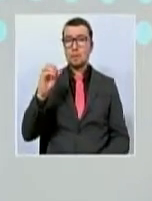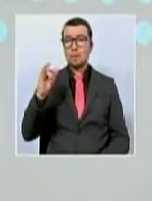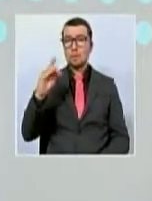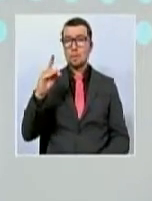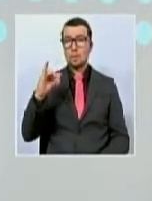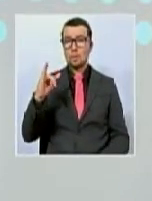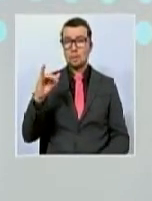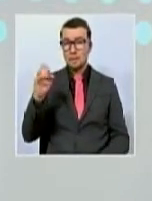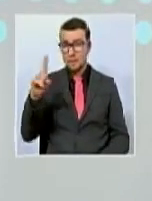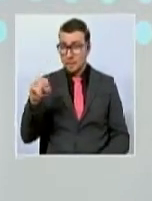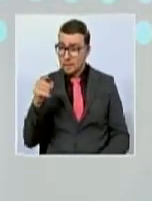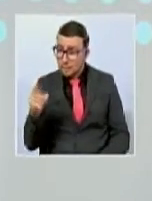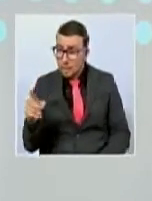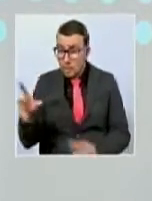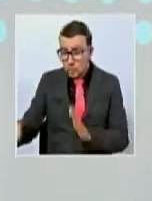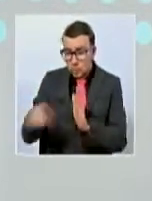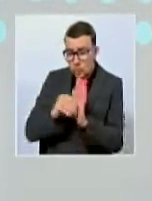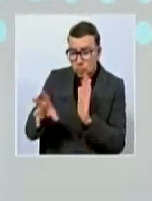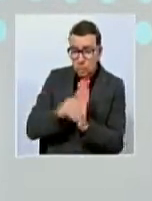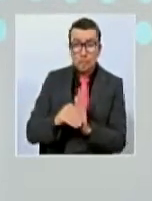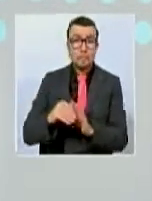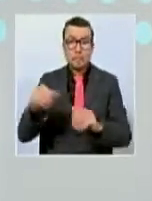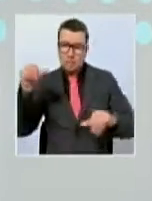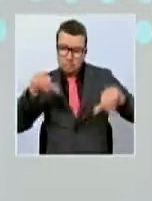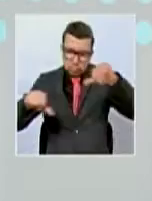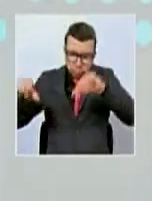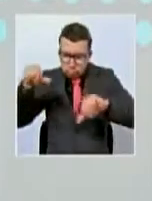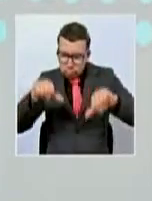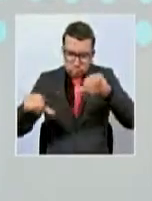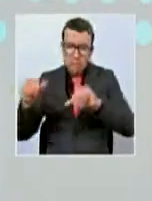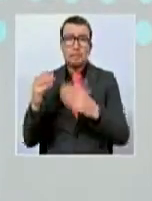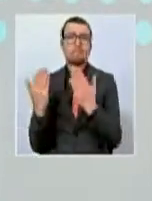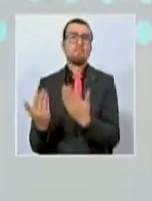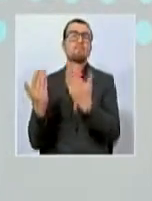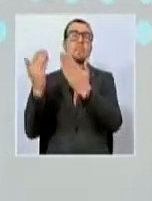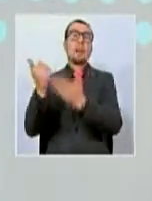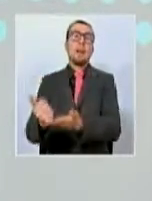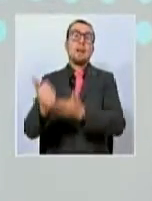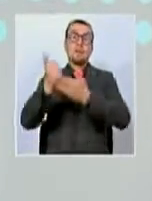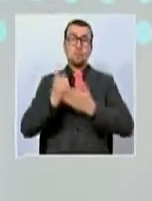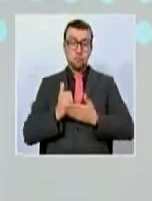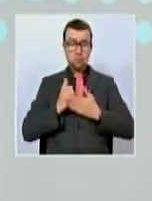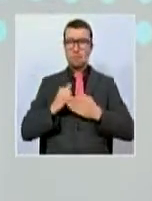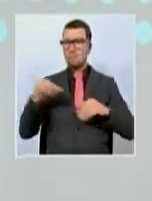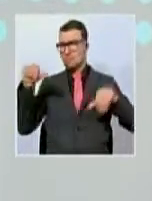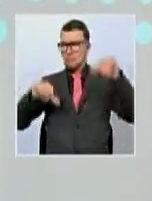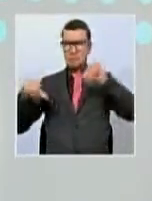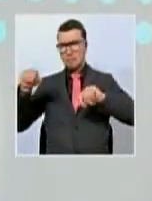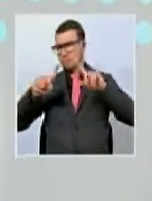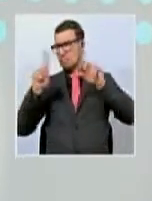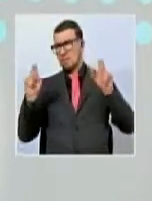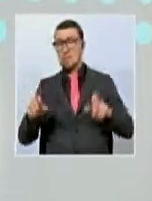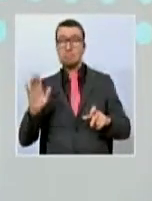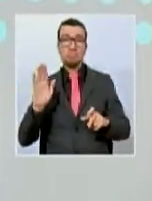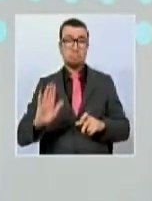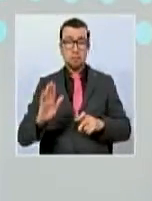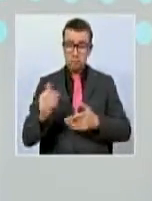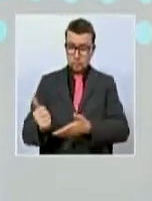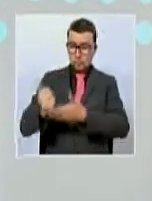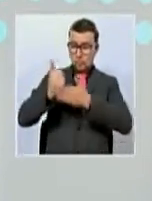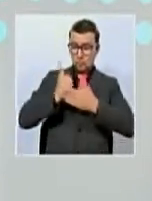farmacológica, propiamente dicho, como beneficio, que precisamente pues son temas químicos, ¿cierto? Uno son los THC, que es